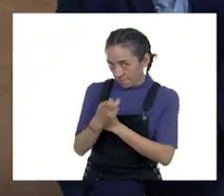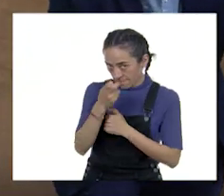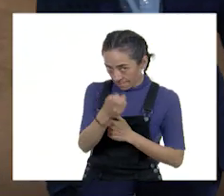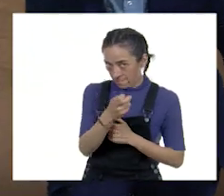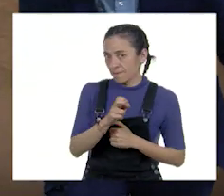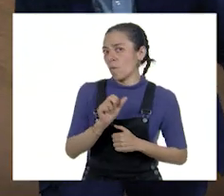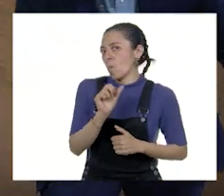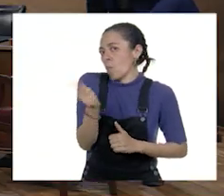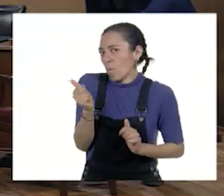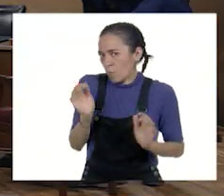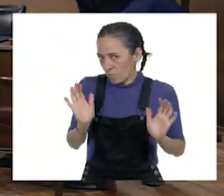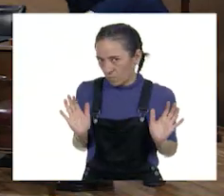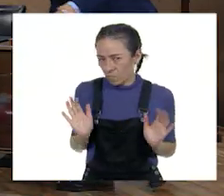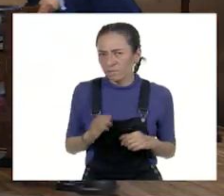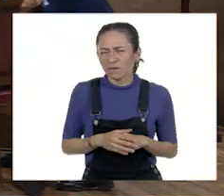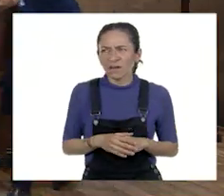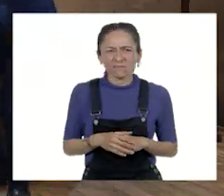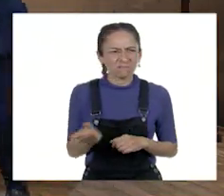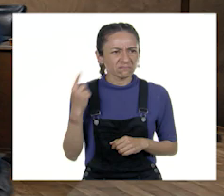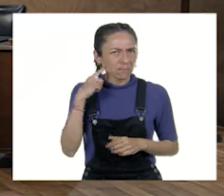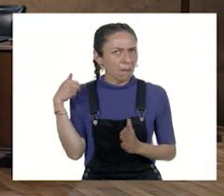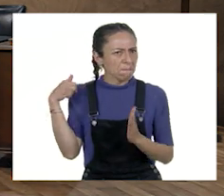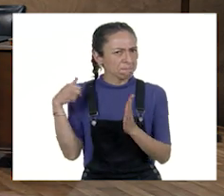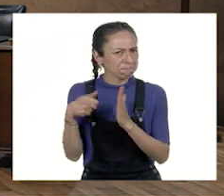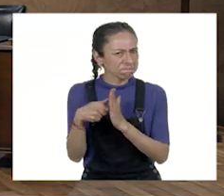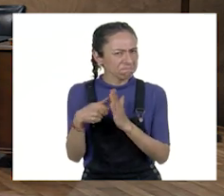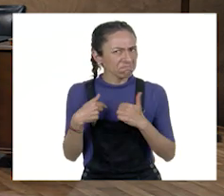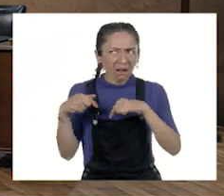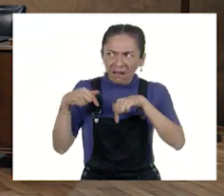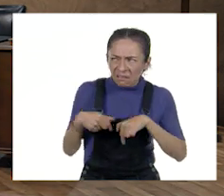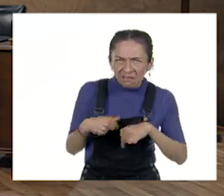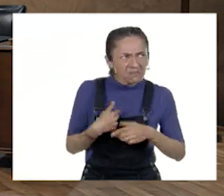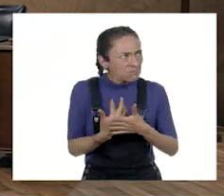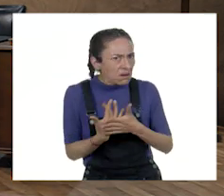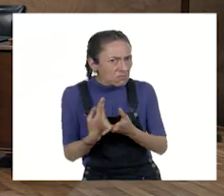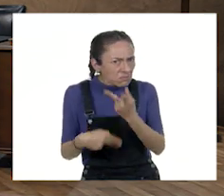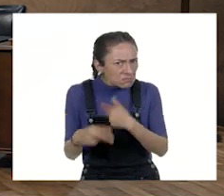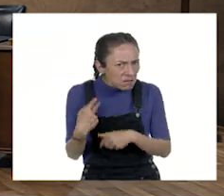No esperamos a nadie, ¿verdad? ¿No? Voy a quitar estas sillitas.